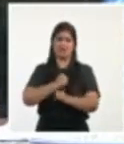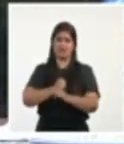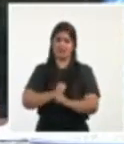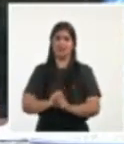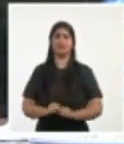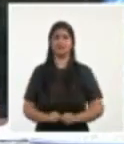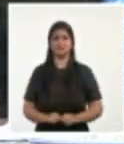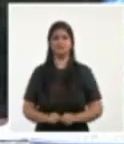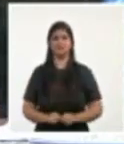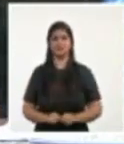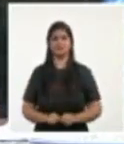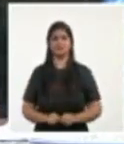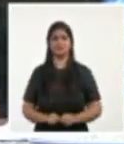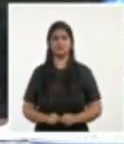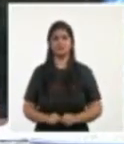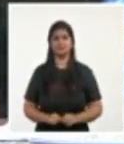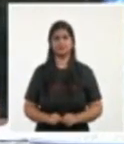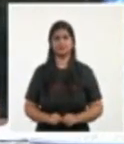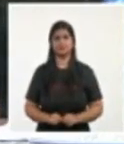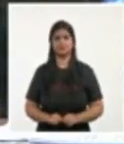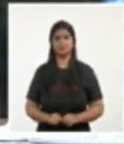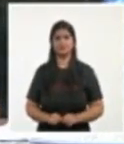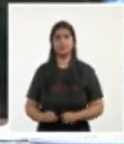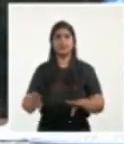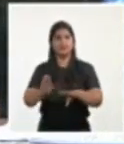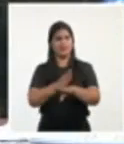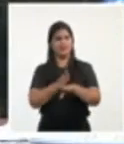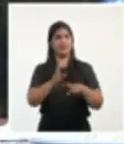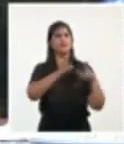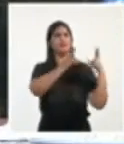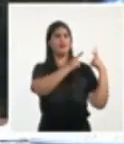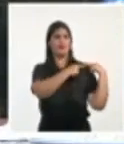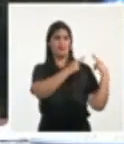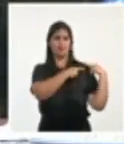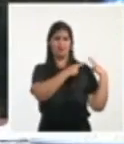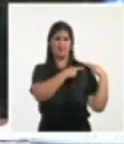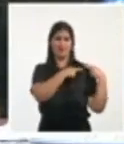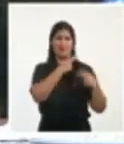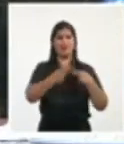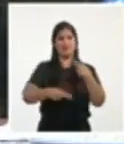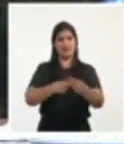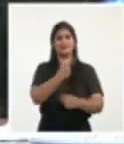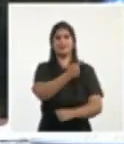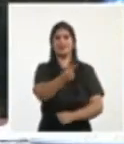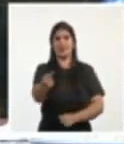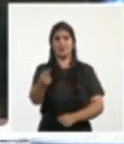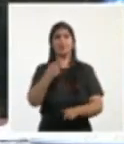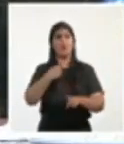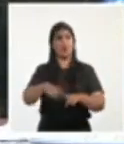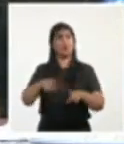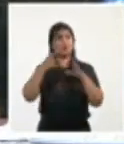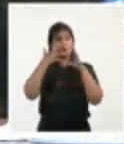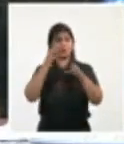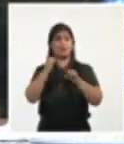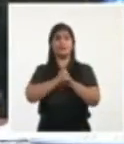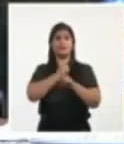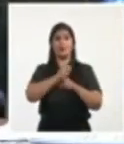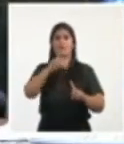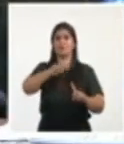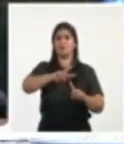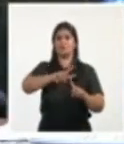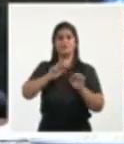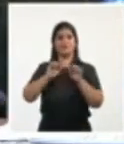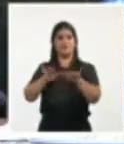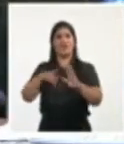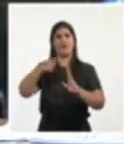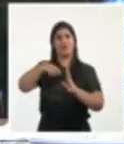procesamiento, análisis, difusión y almacenamiento de información, buscando siempre la calidad del dato primario, que es el que se